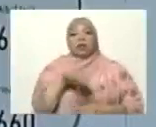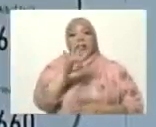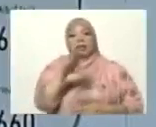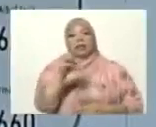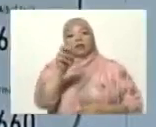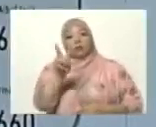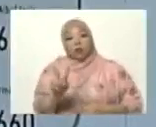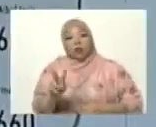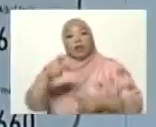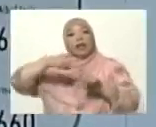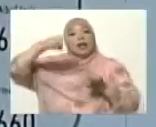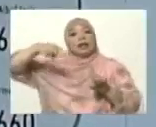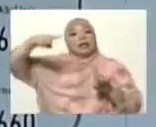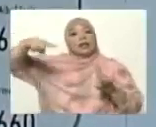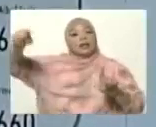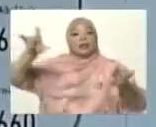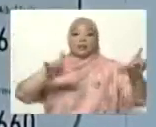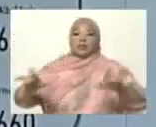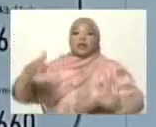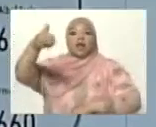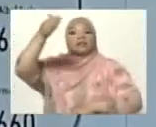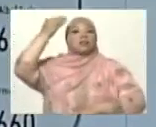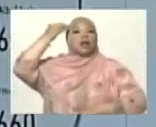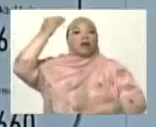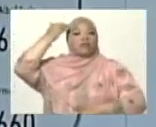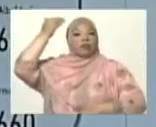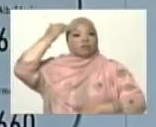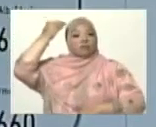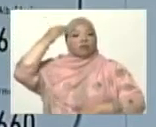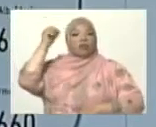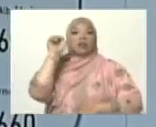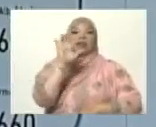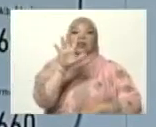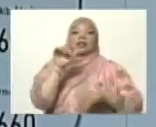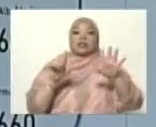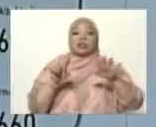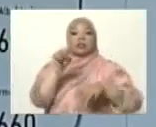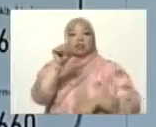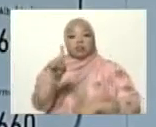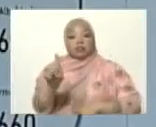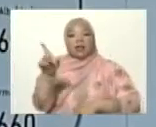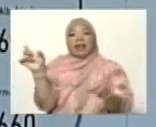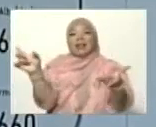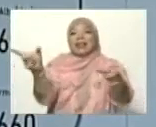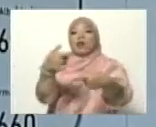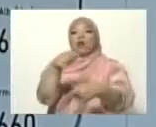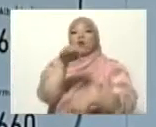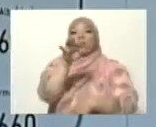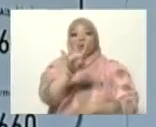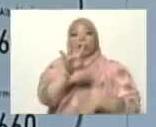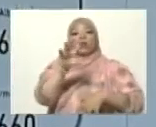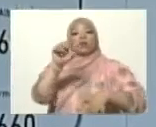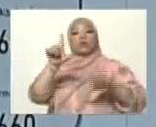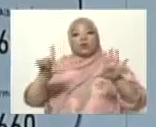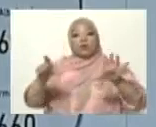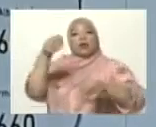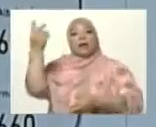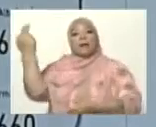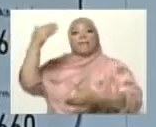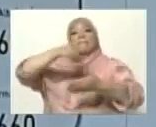De electricidad, gente que ya sabe, de electricidad 561, de gas 460, pintura